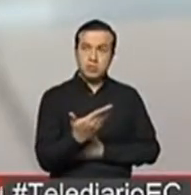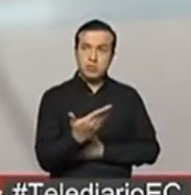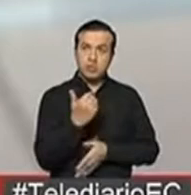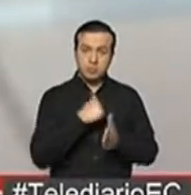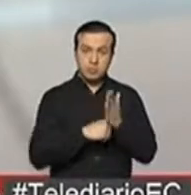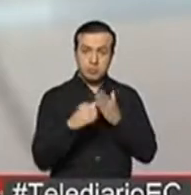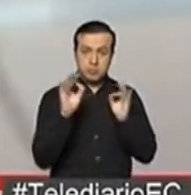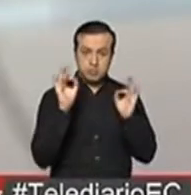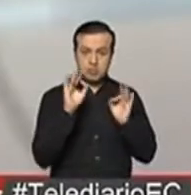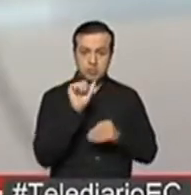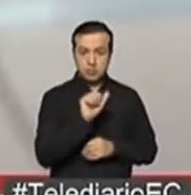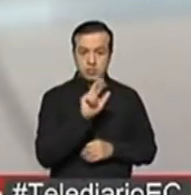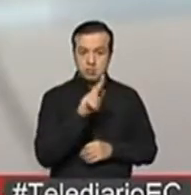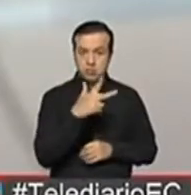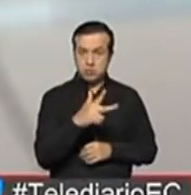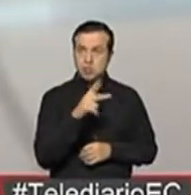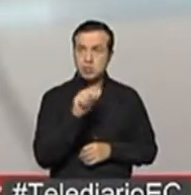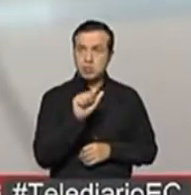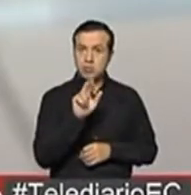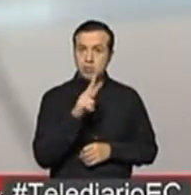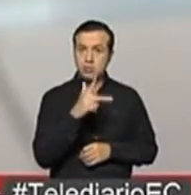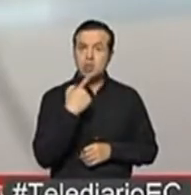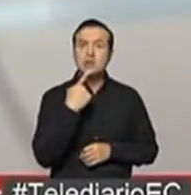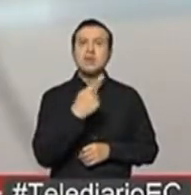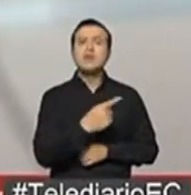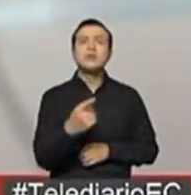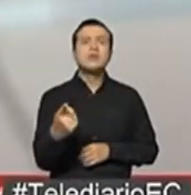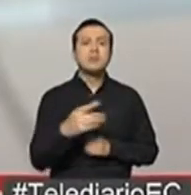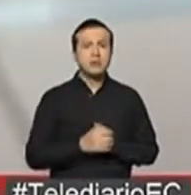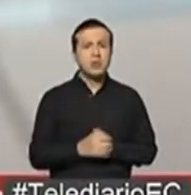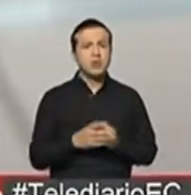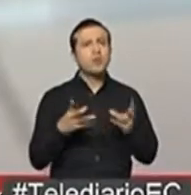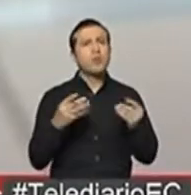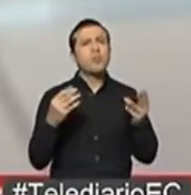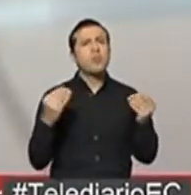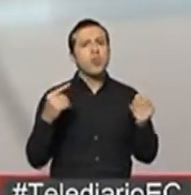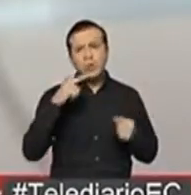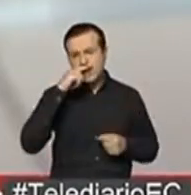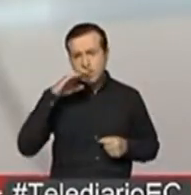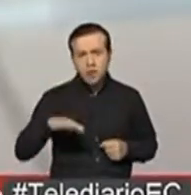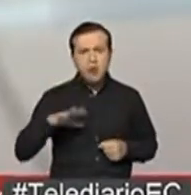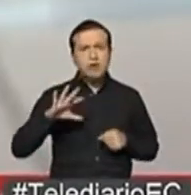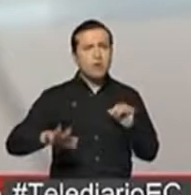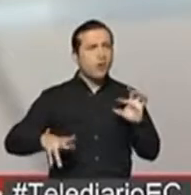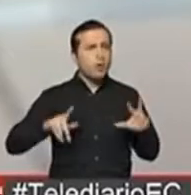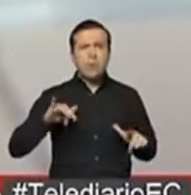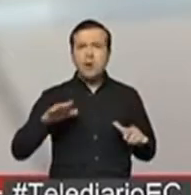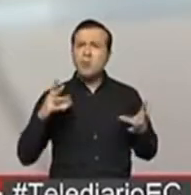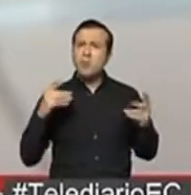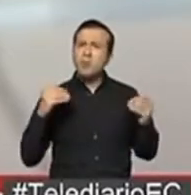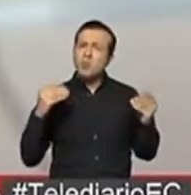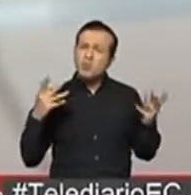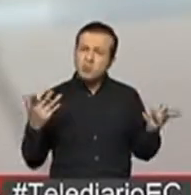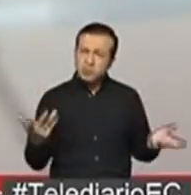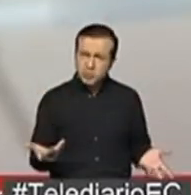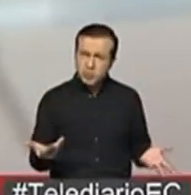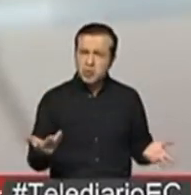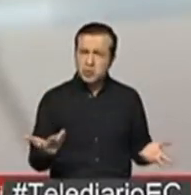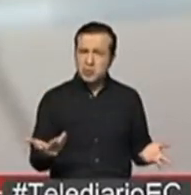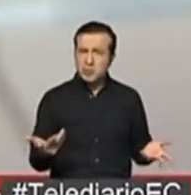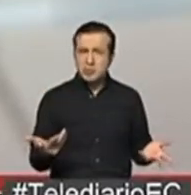de energía de la 'marcha del archivo y decía la gran cantidad de gas que se van de contrabando uno cierto